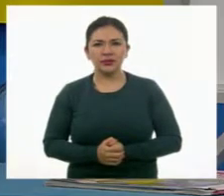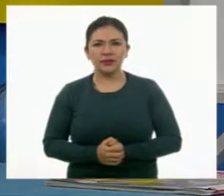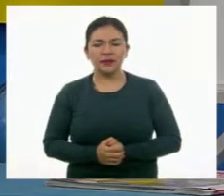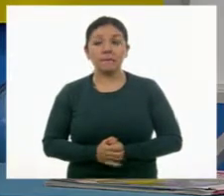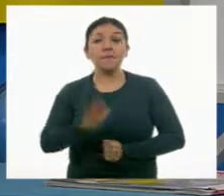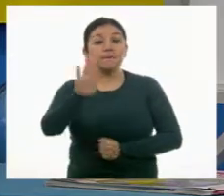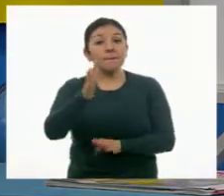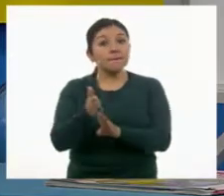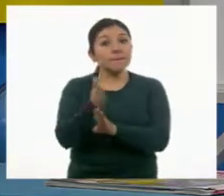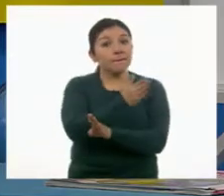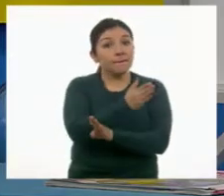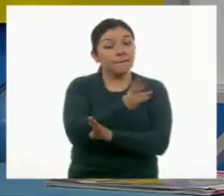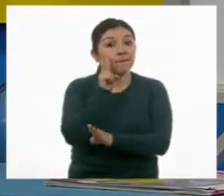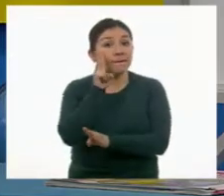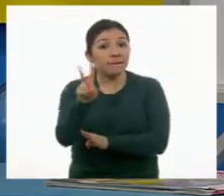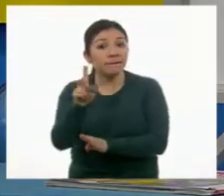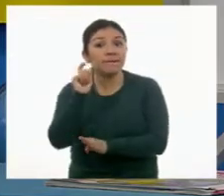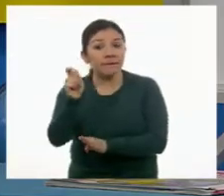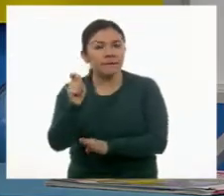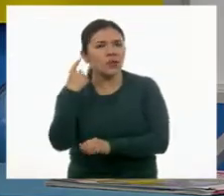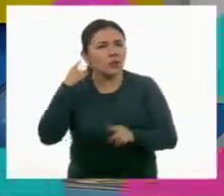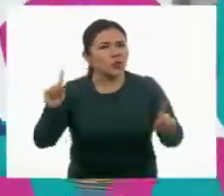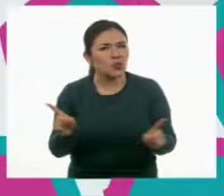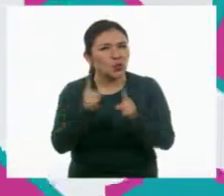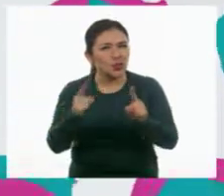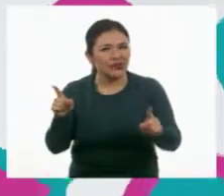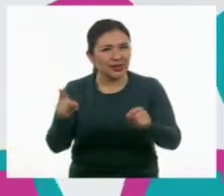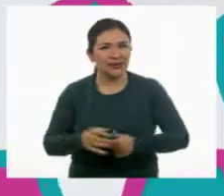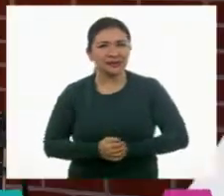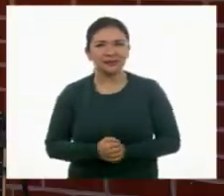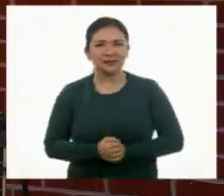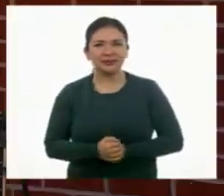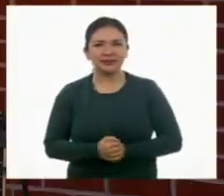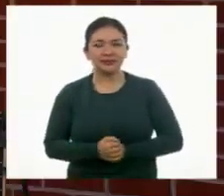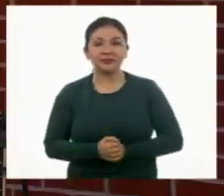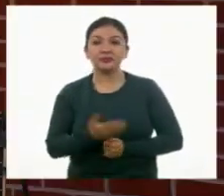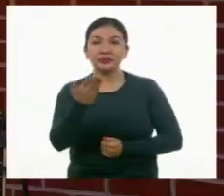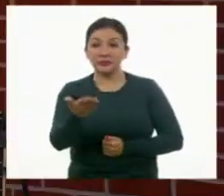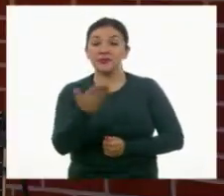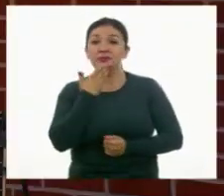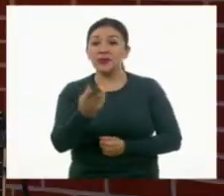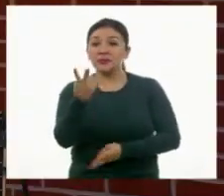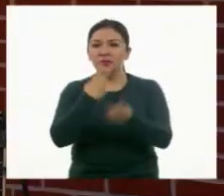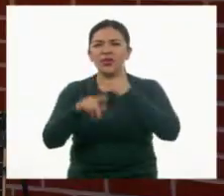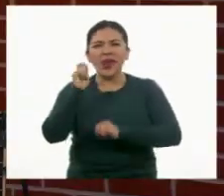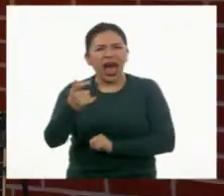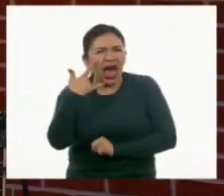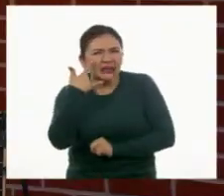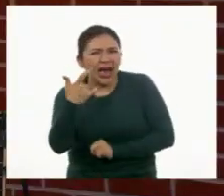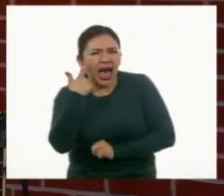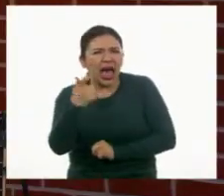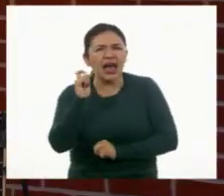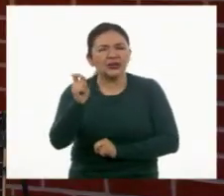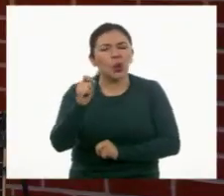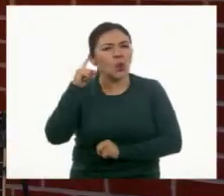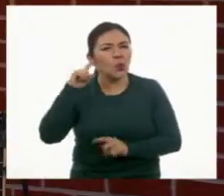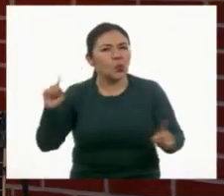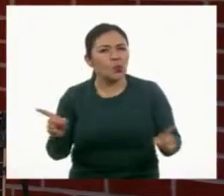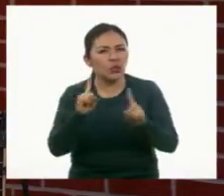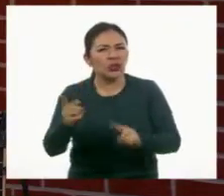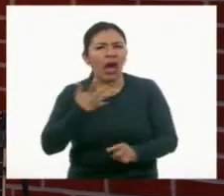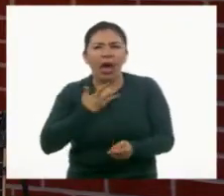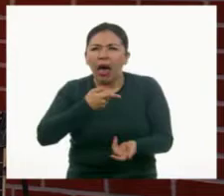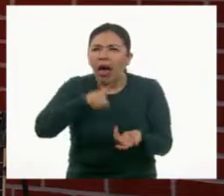Pero antes, vamos a una cápsula musical. Bienvenidos a Curiosidades Musicales, donde siempre hay